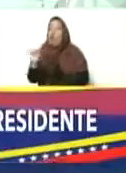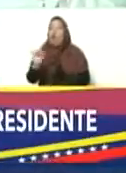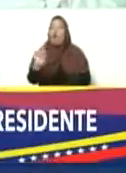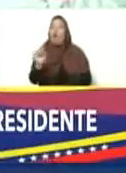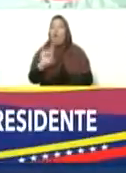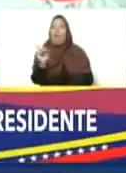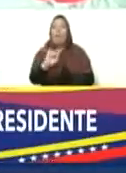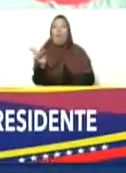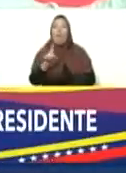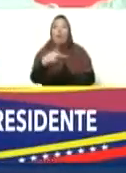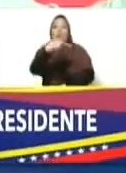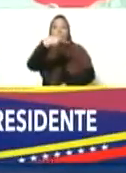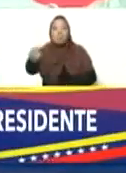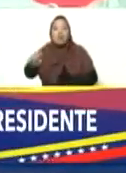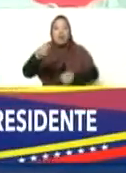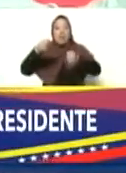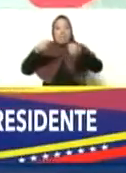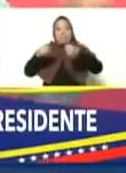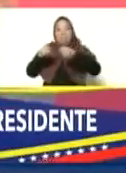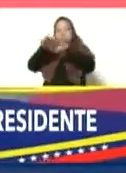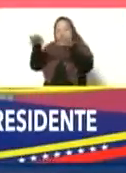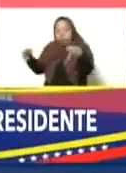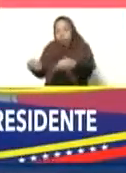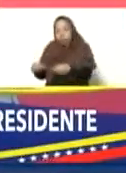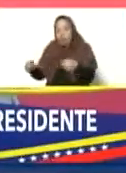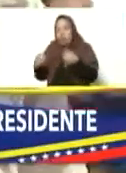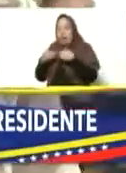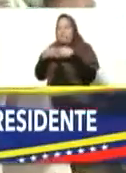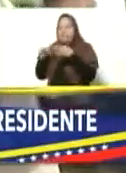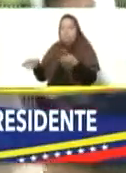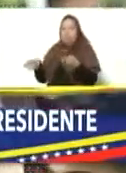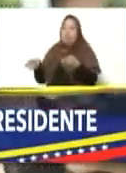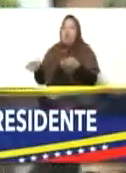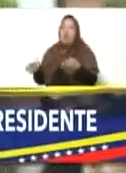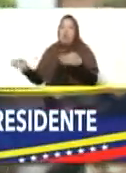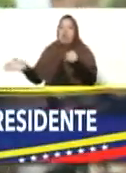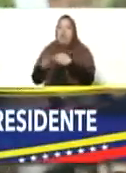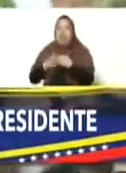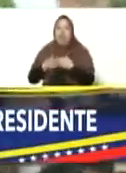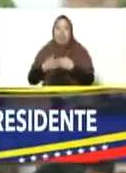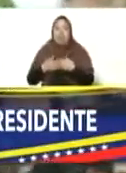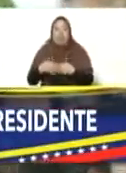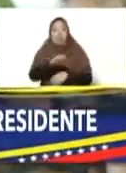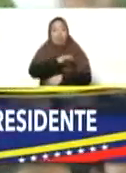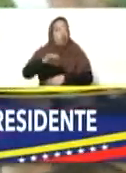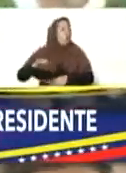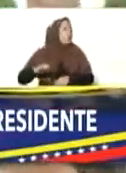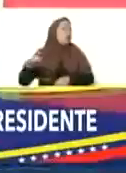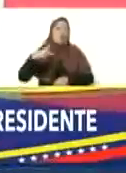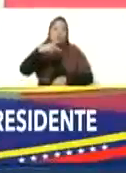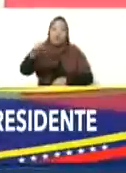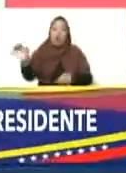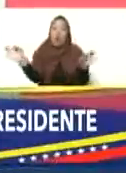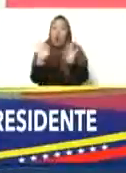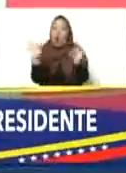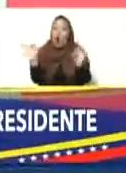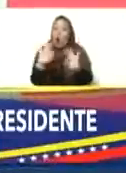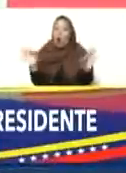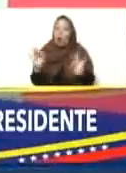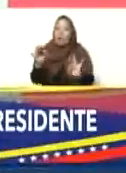no no lo habla de las tierras públicas hoy voy para allá pero está cerrando lo de las tierras privadas para iniciar nada